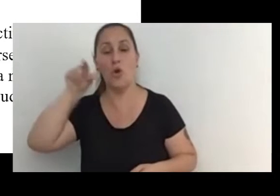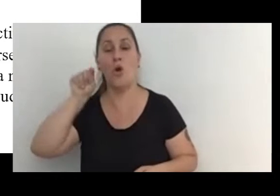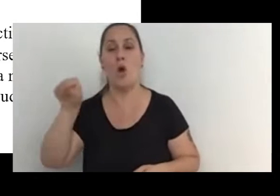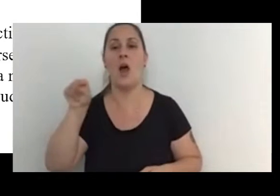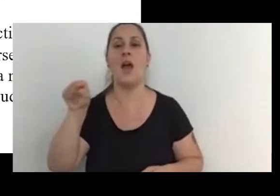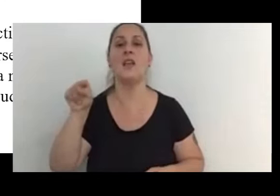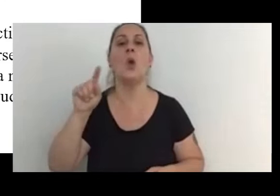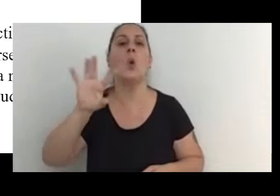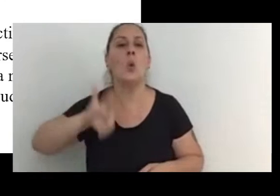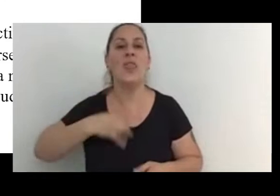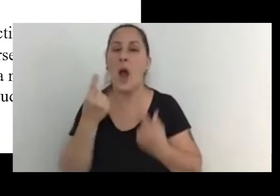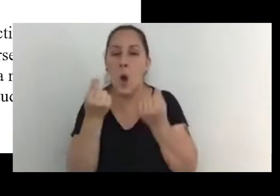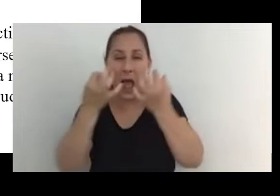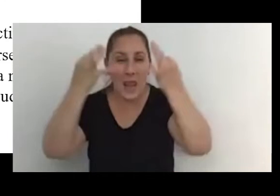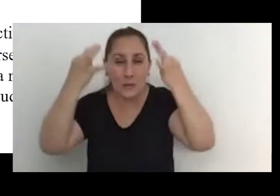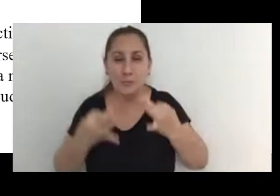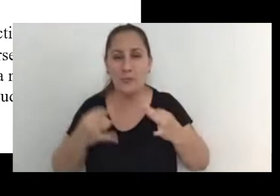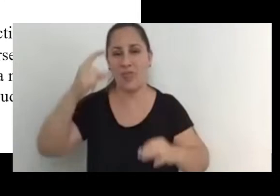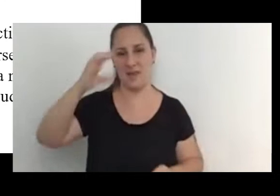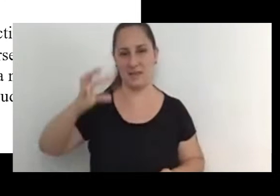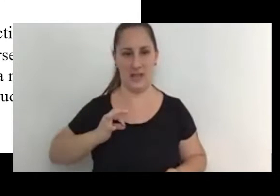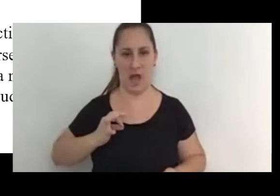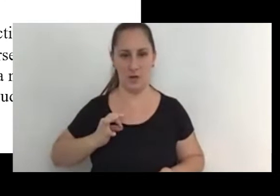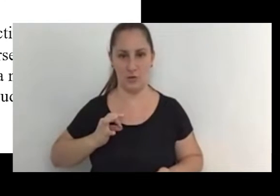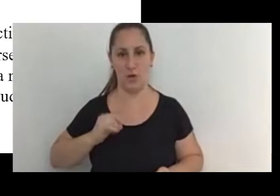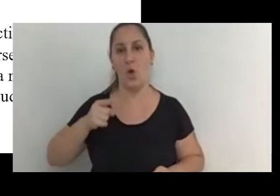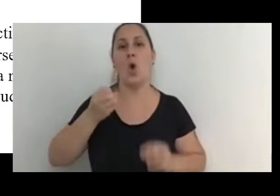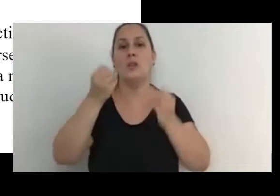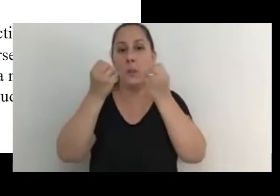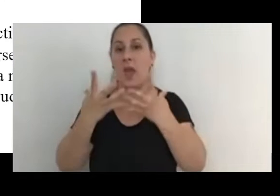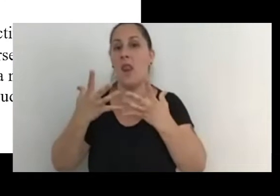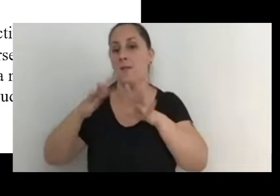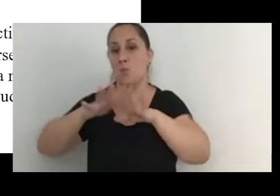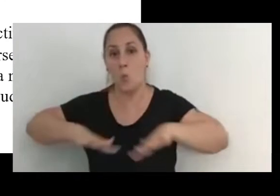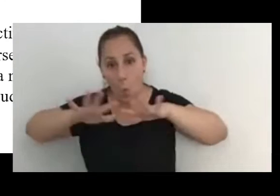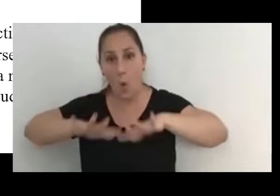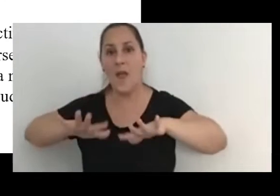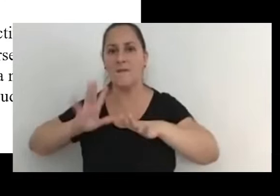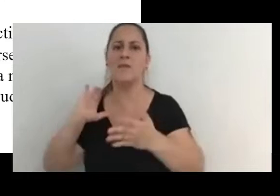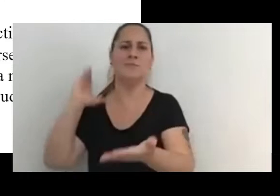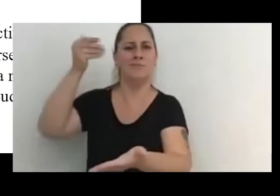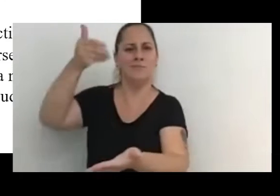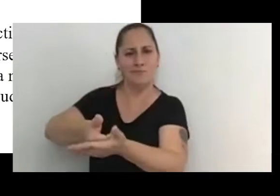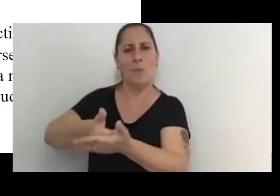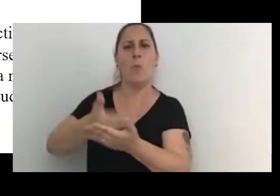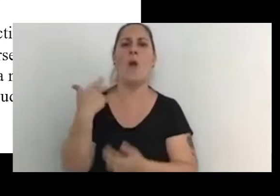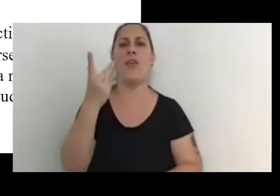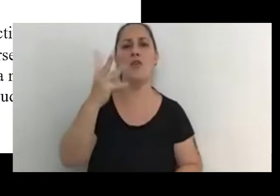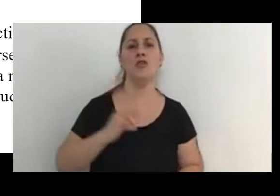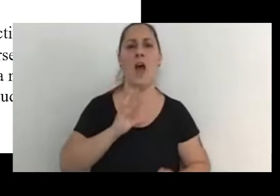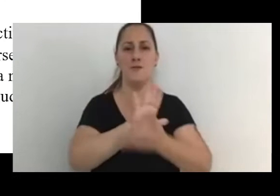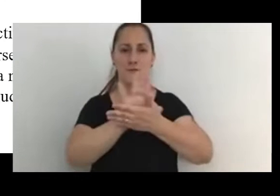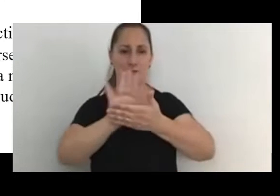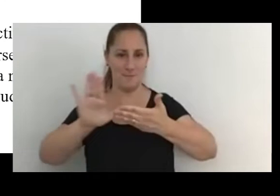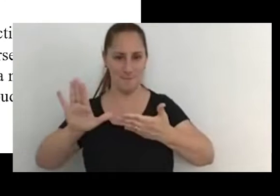útil de 10 años. Hoy ese bien mueble amortizable se podría amortizar en 2 años. Y